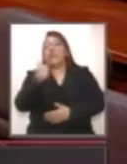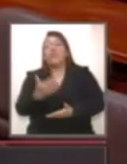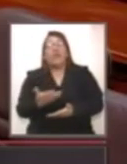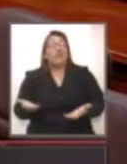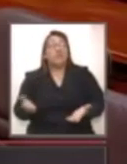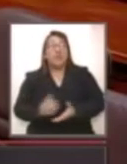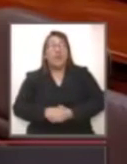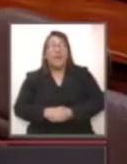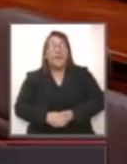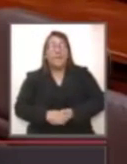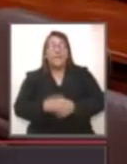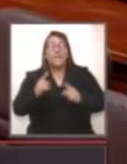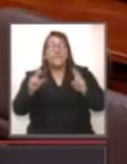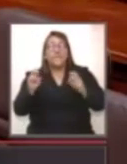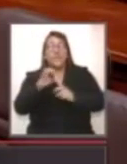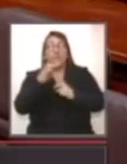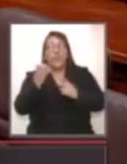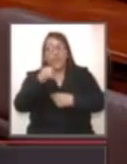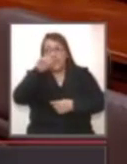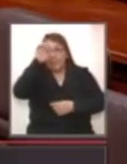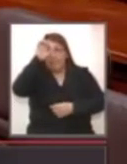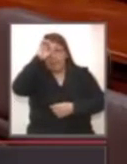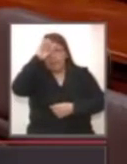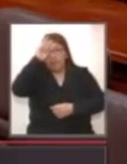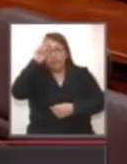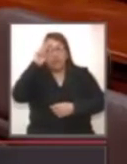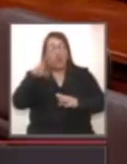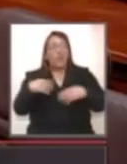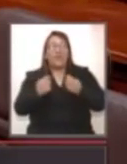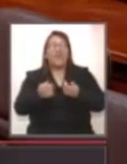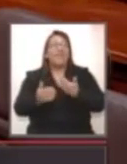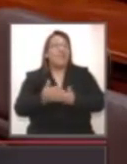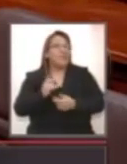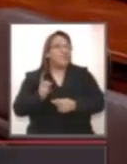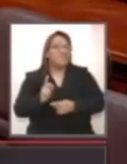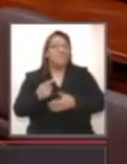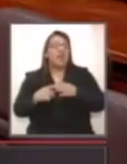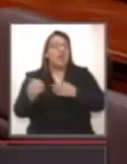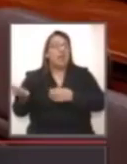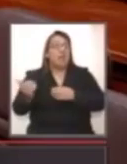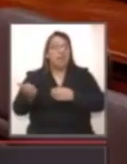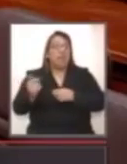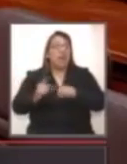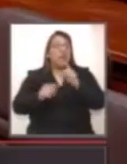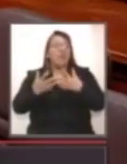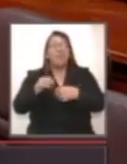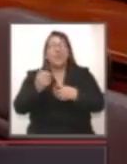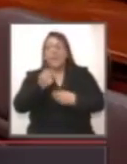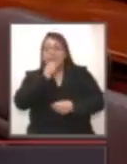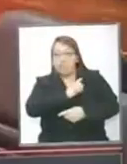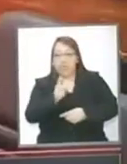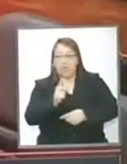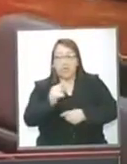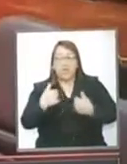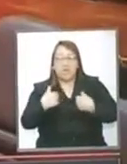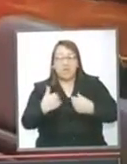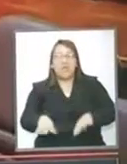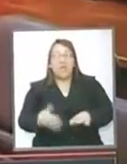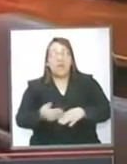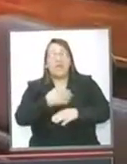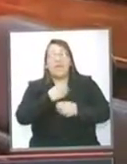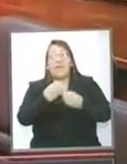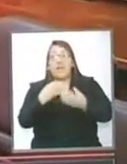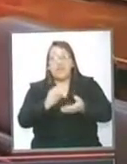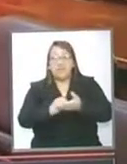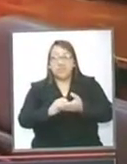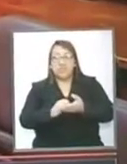otras cosas, pero el patrimonio cultural del Cusco y del Perú, señor, no se puede entregar para que lucren algunos privados.